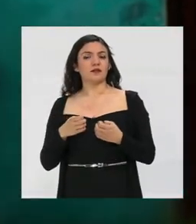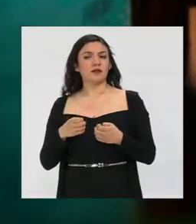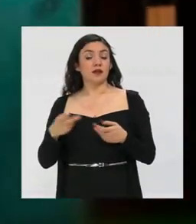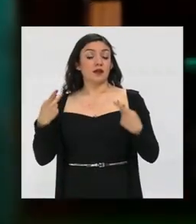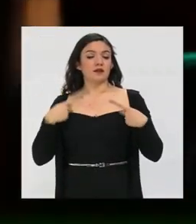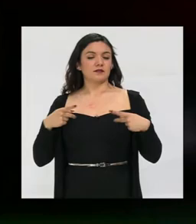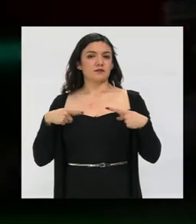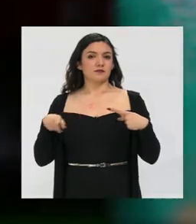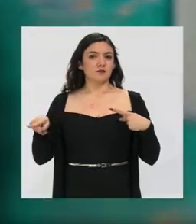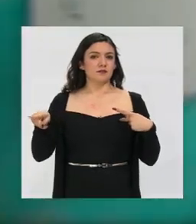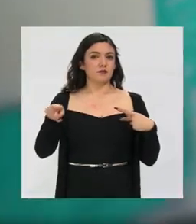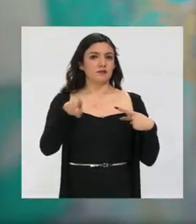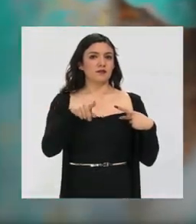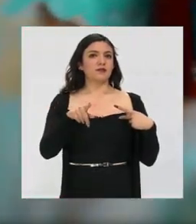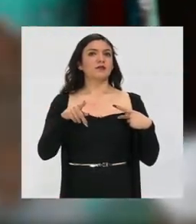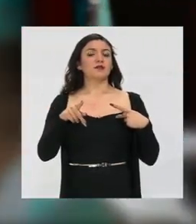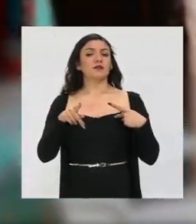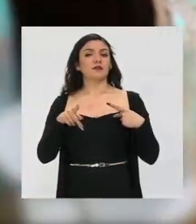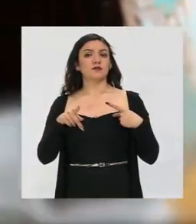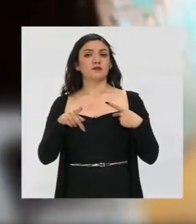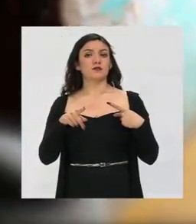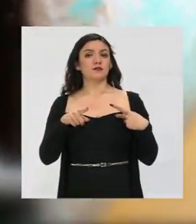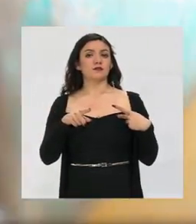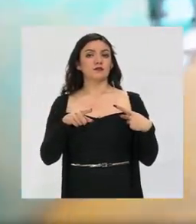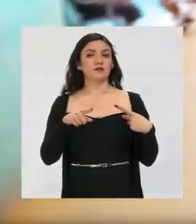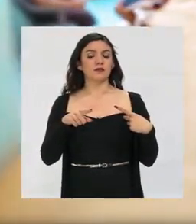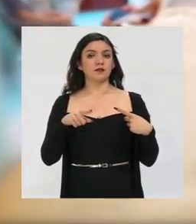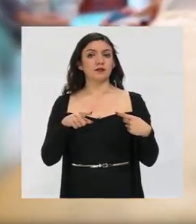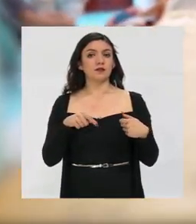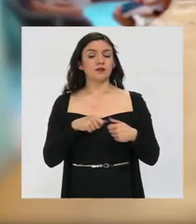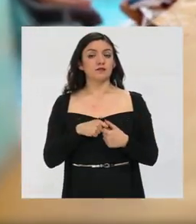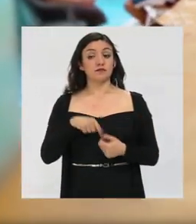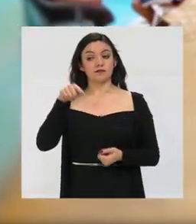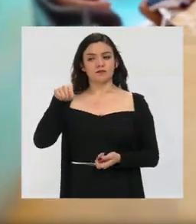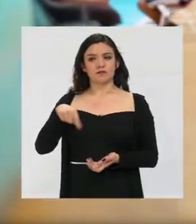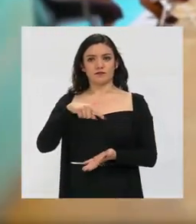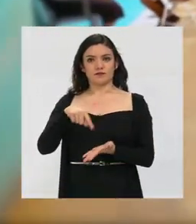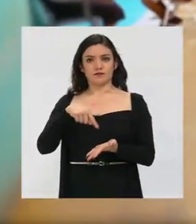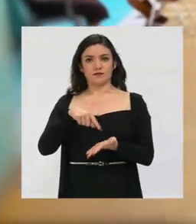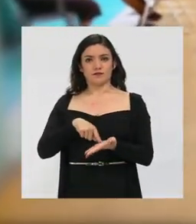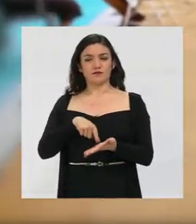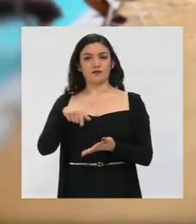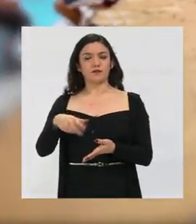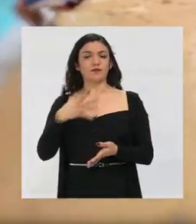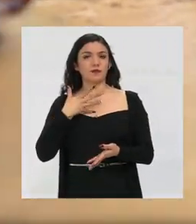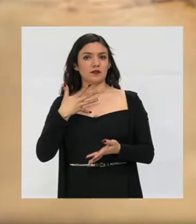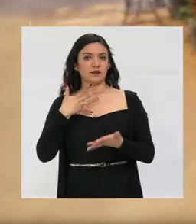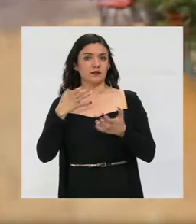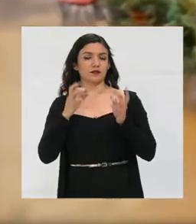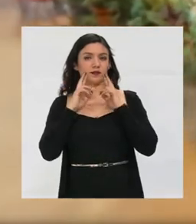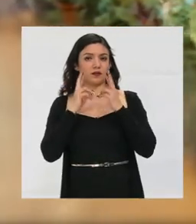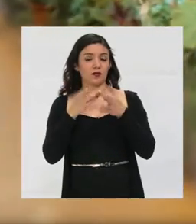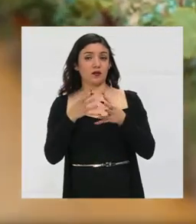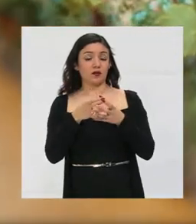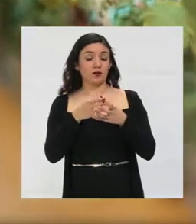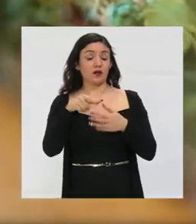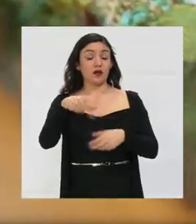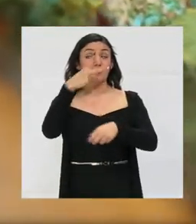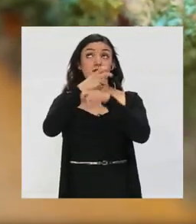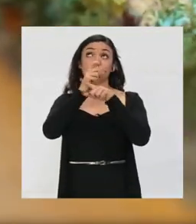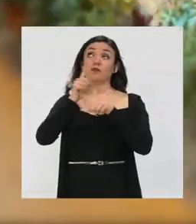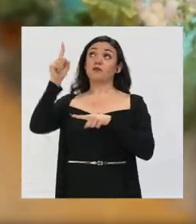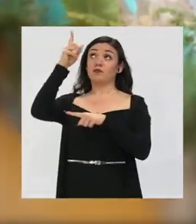Se recibe y se atiende con las personas, con los expedientes. Aquí